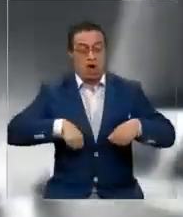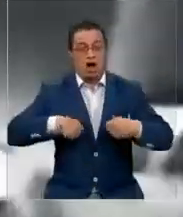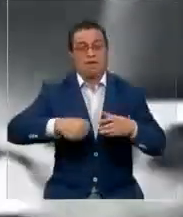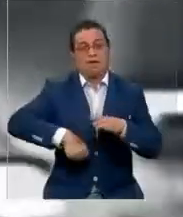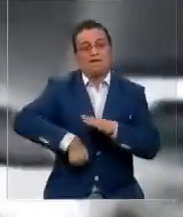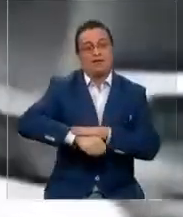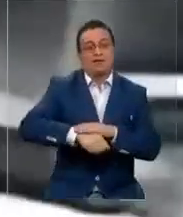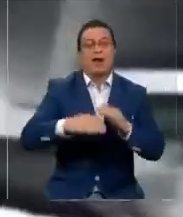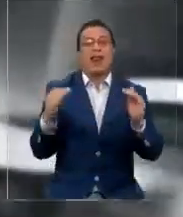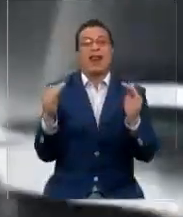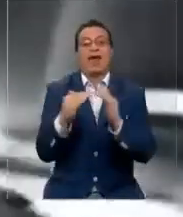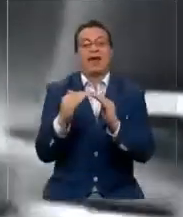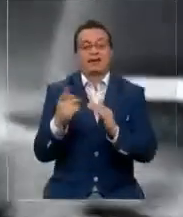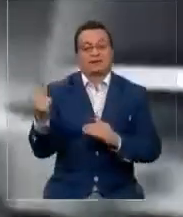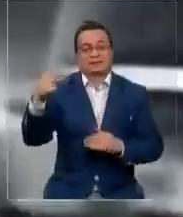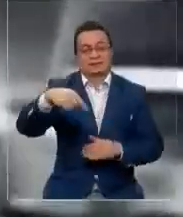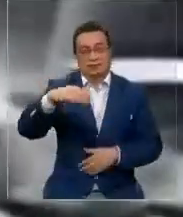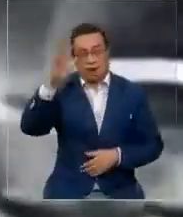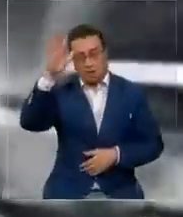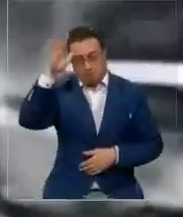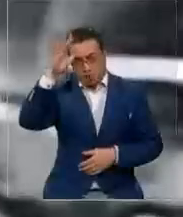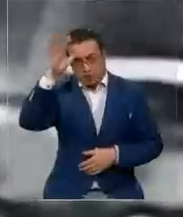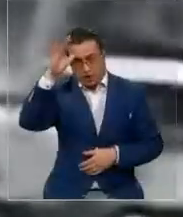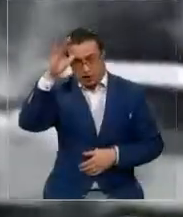futbolista que llegaba a su hogar en Puente Alto.